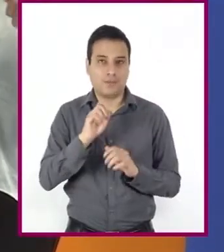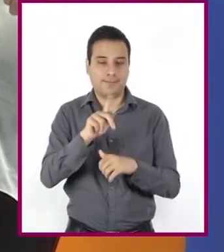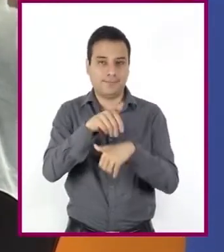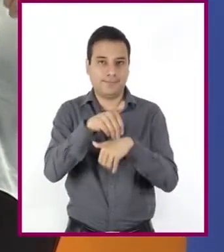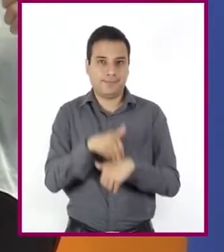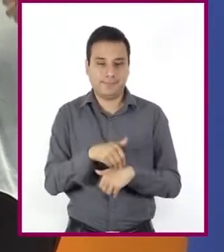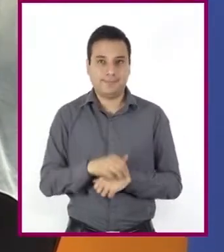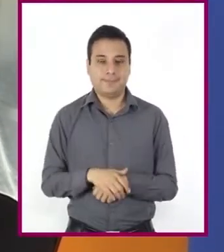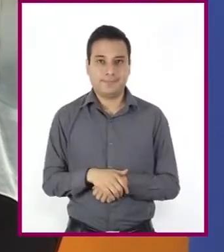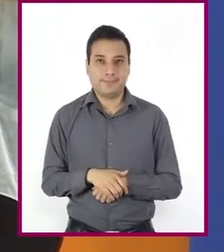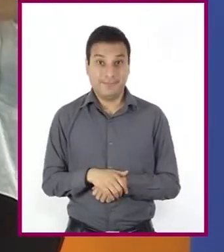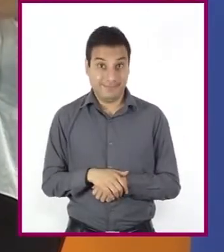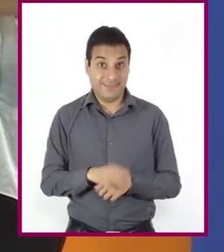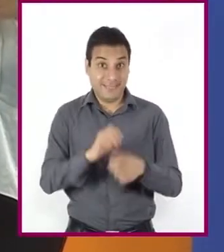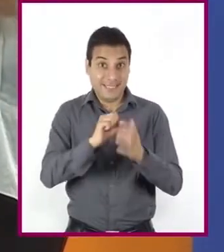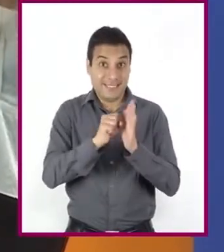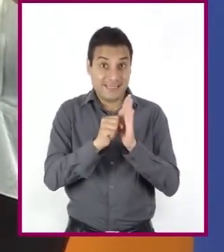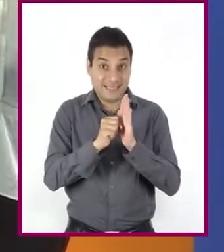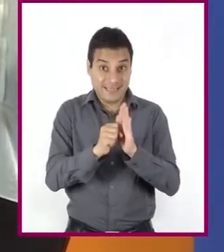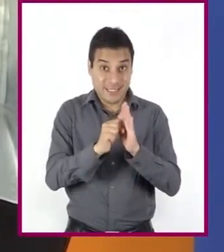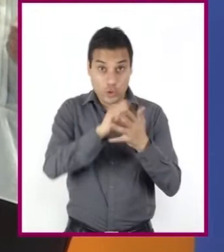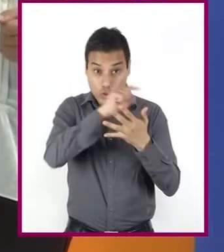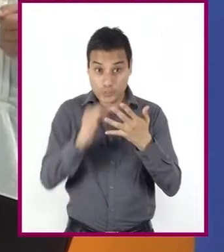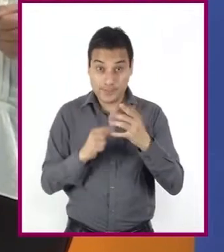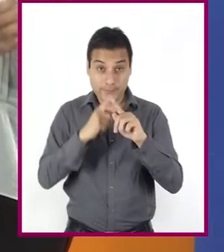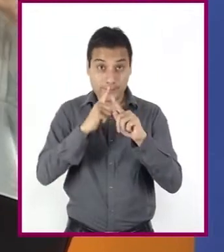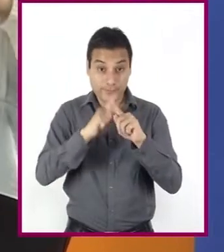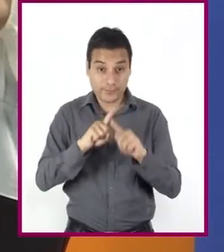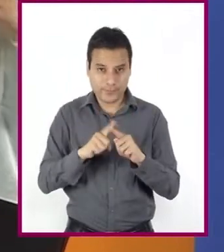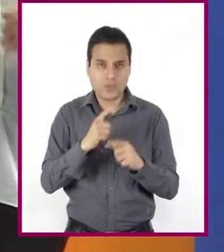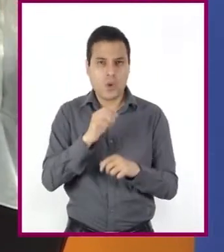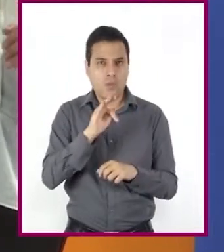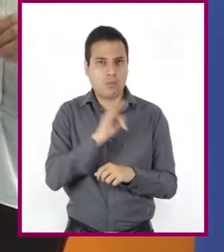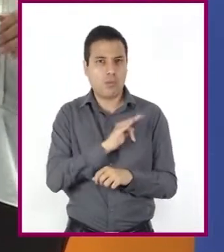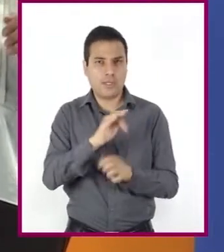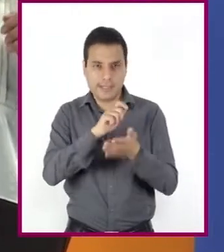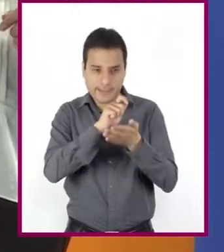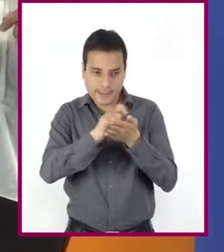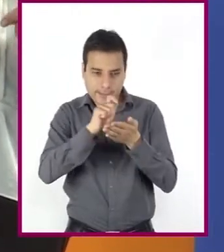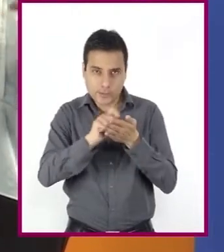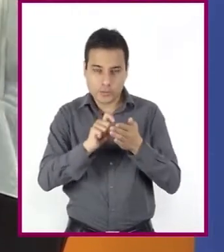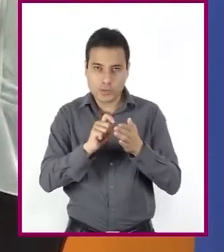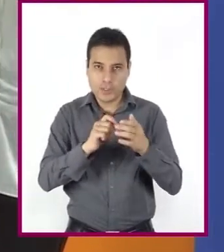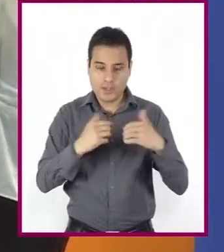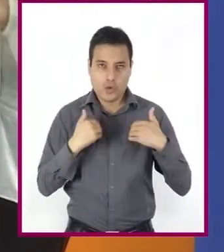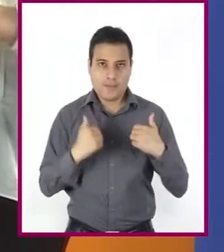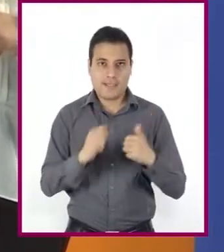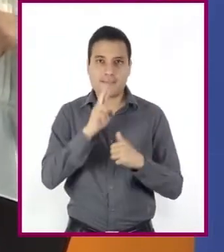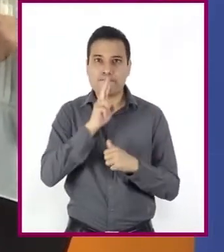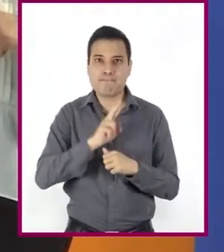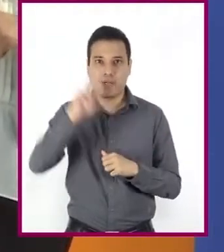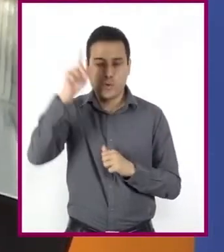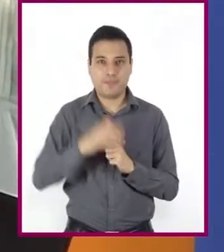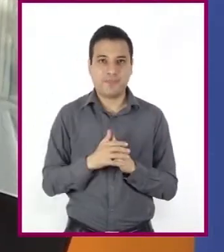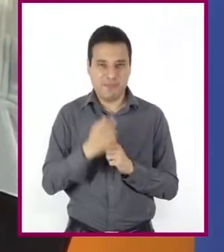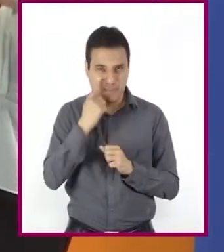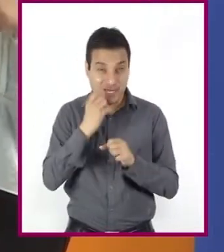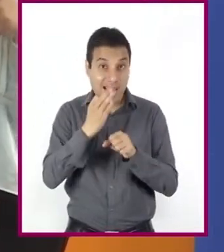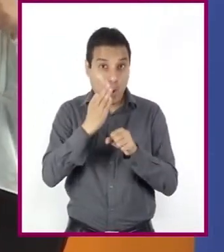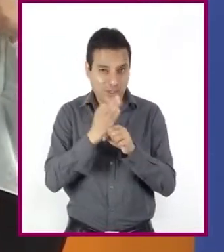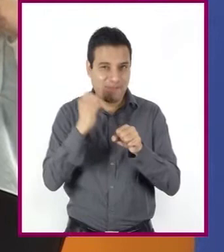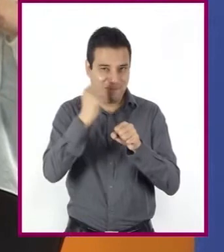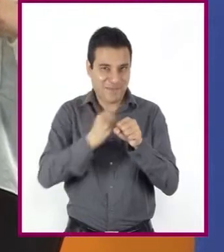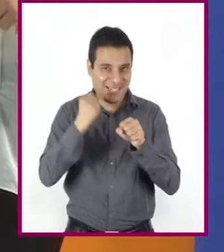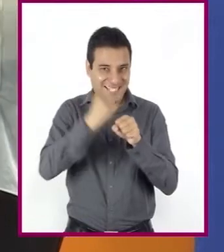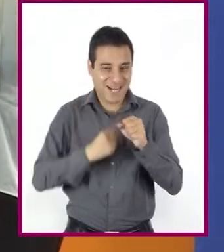le pueden dar vida a nuestros textos o descolocarlos por completo. Vamos a ejercitar lo visto hasta